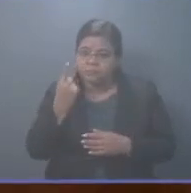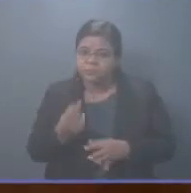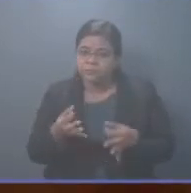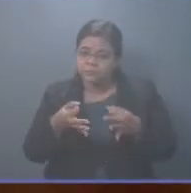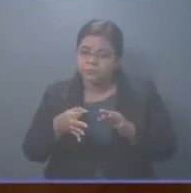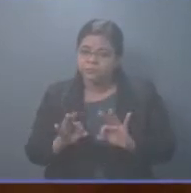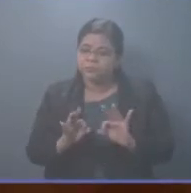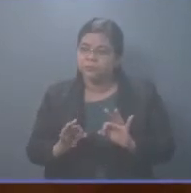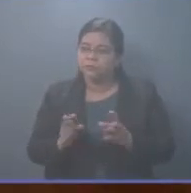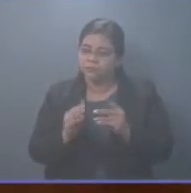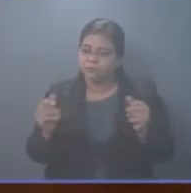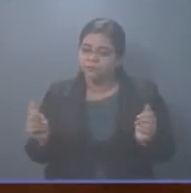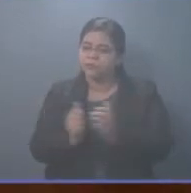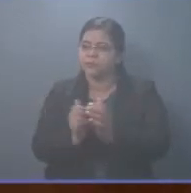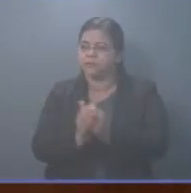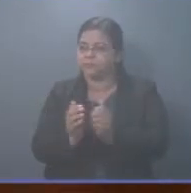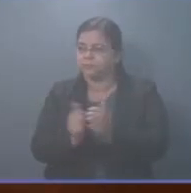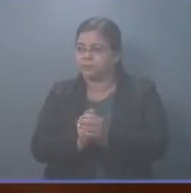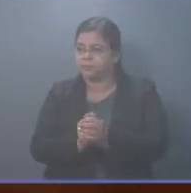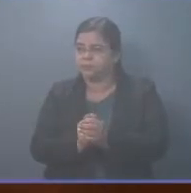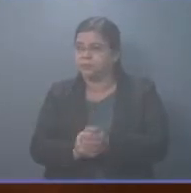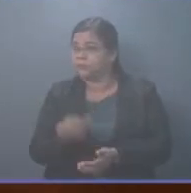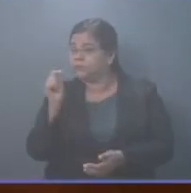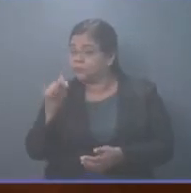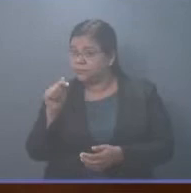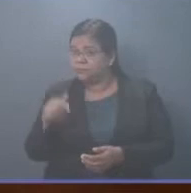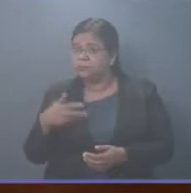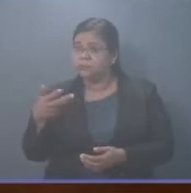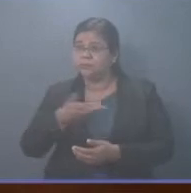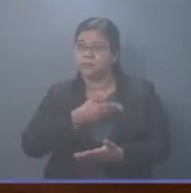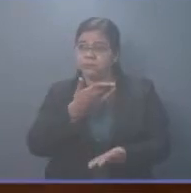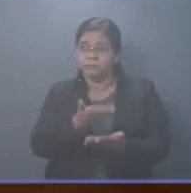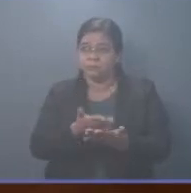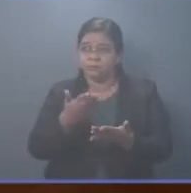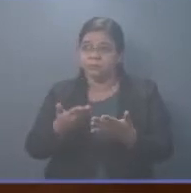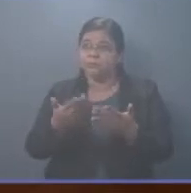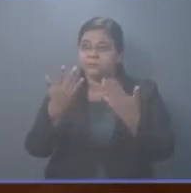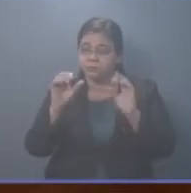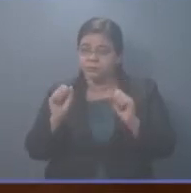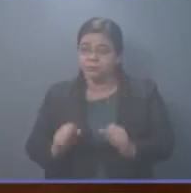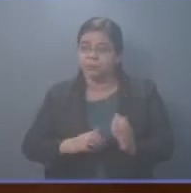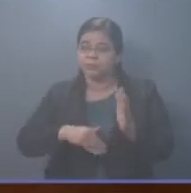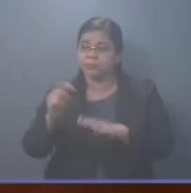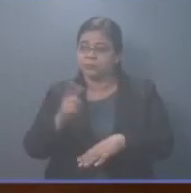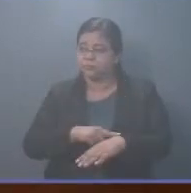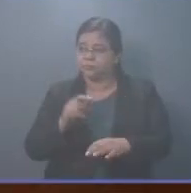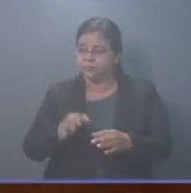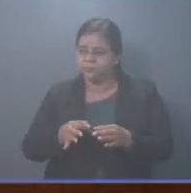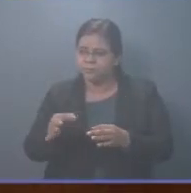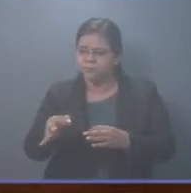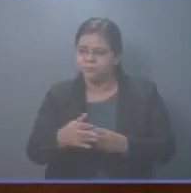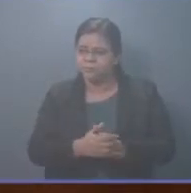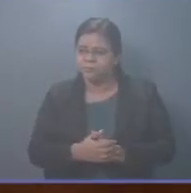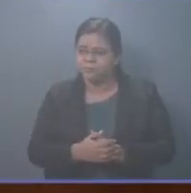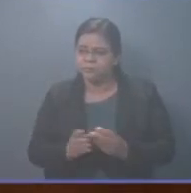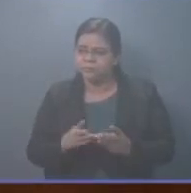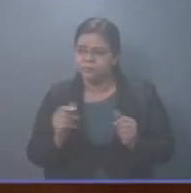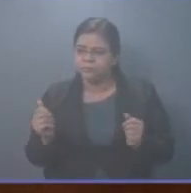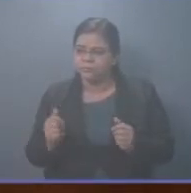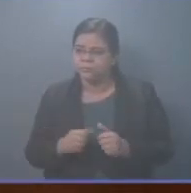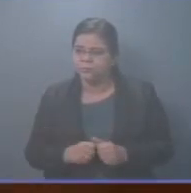solventen esta temática. En ese sentido, la propuesta del equipo era la misma, que se ampliara la vigencia. Se vería con eso se resolvería